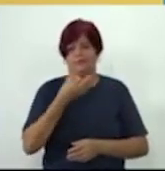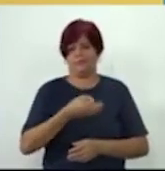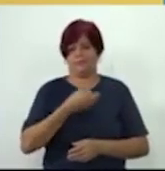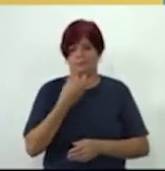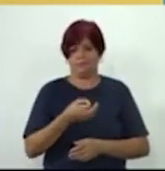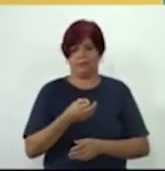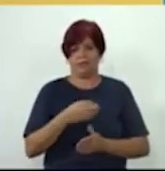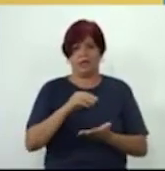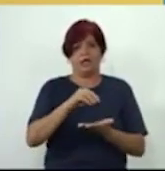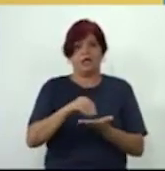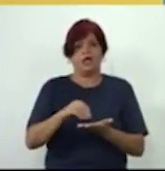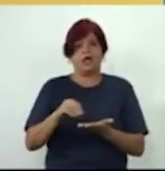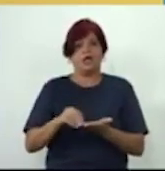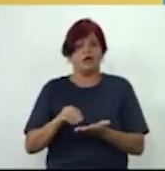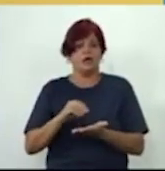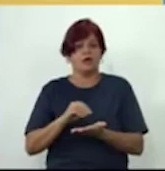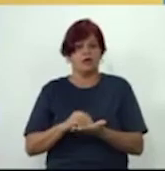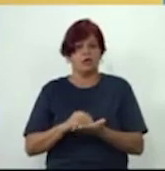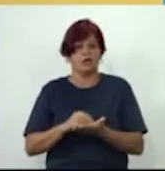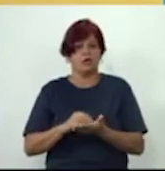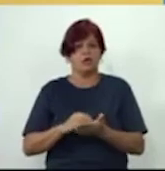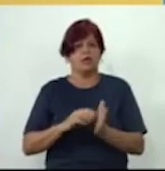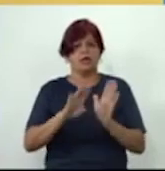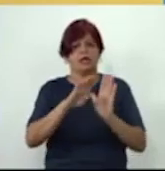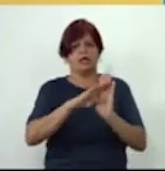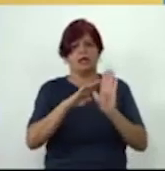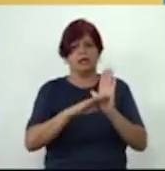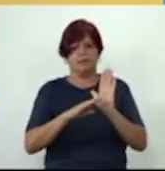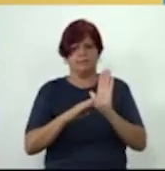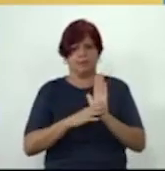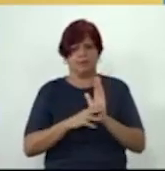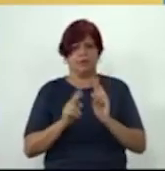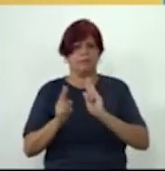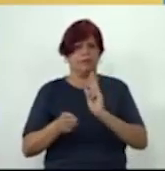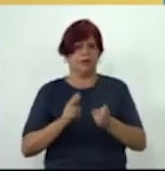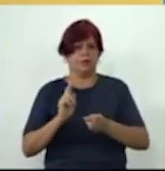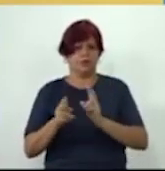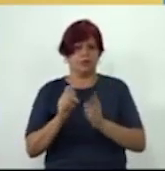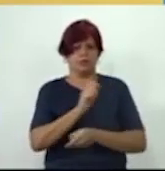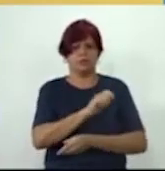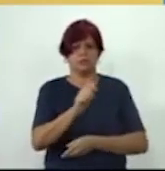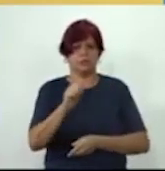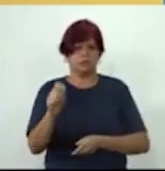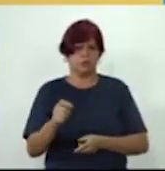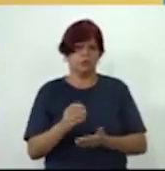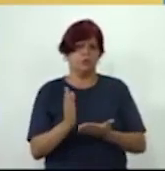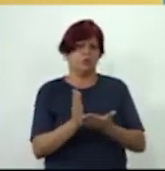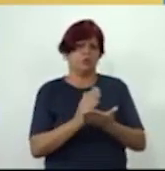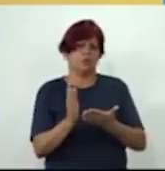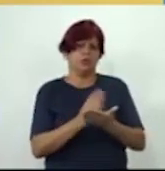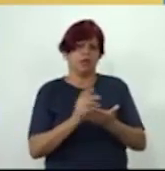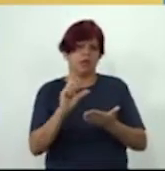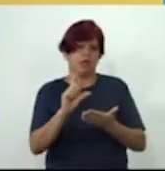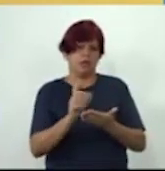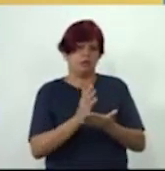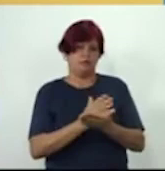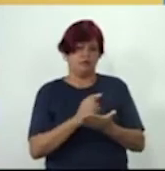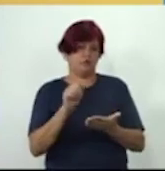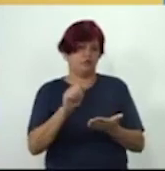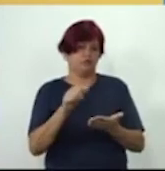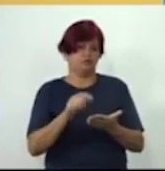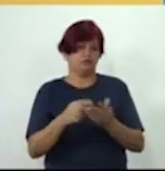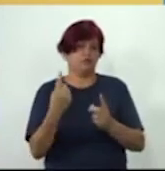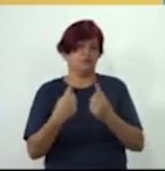el lugar que ocupa en el programa, las orientaciones metodológicas, en el libro de texto donde se encuentra